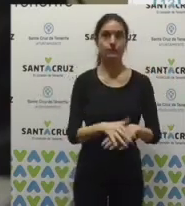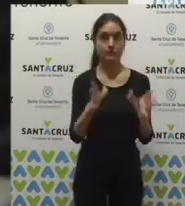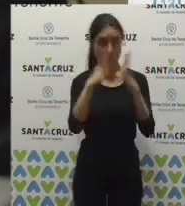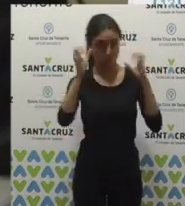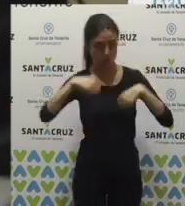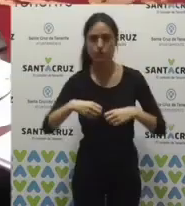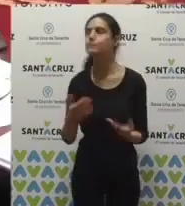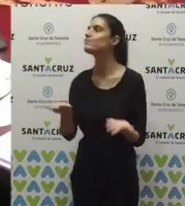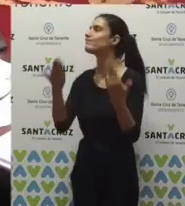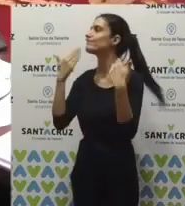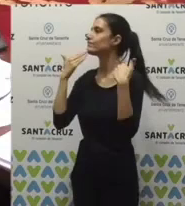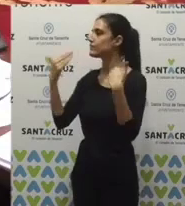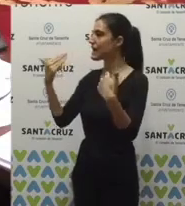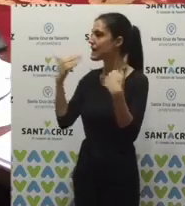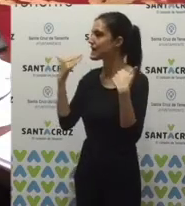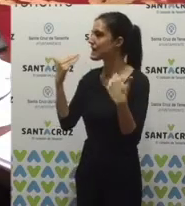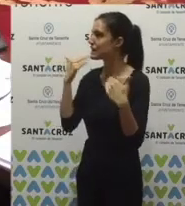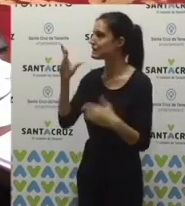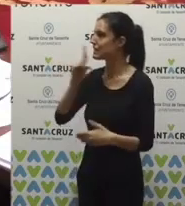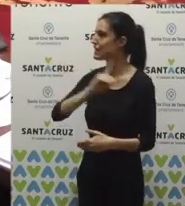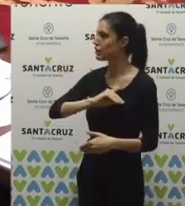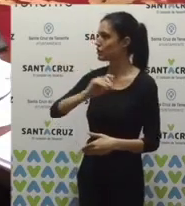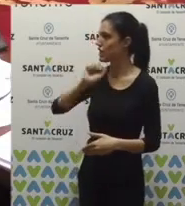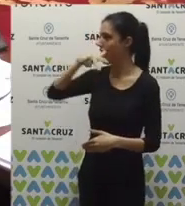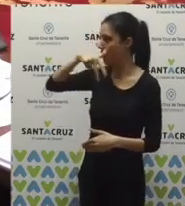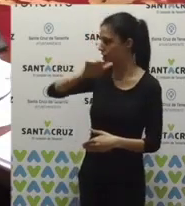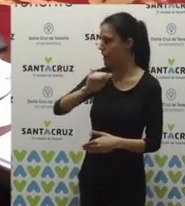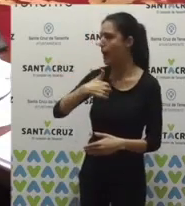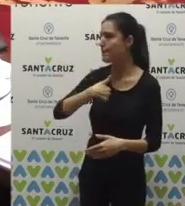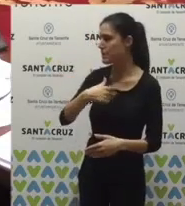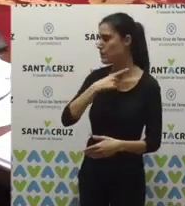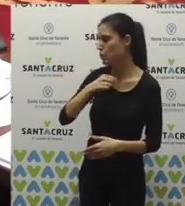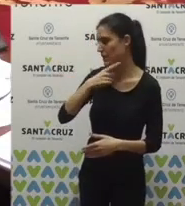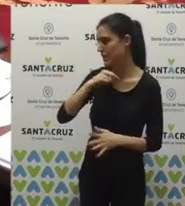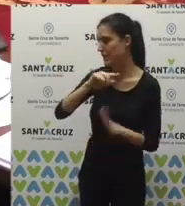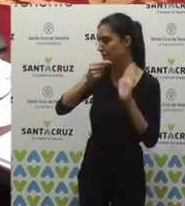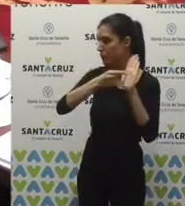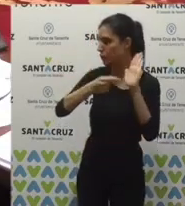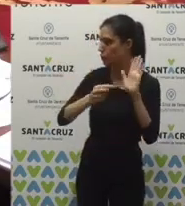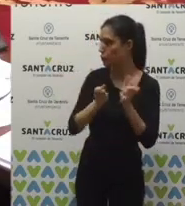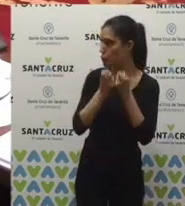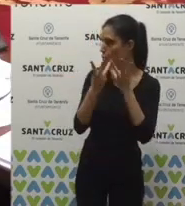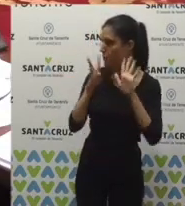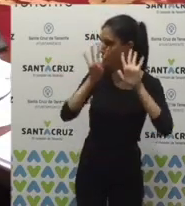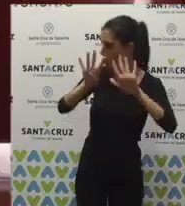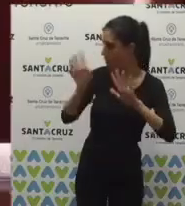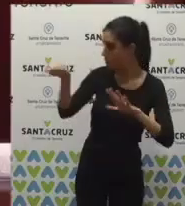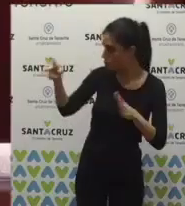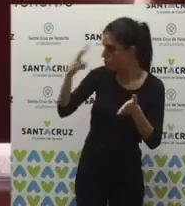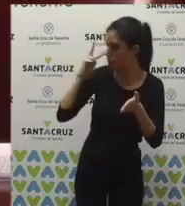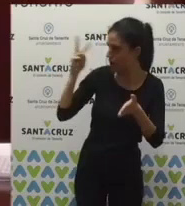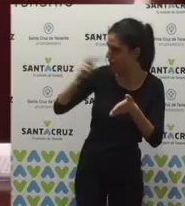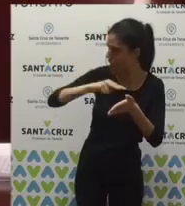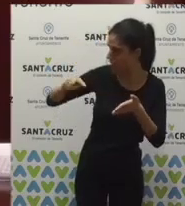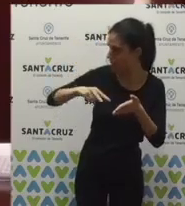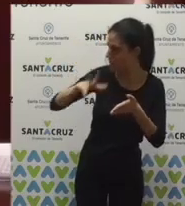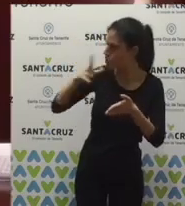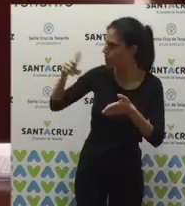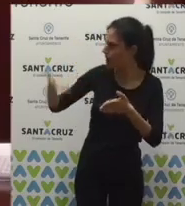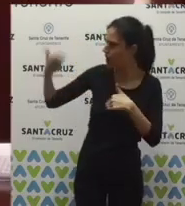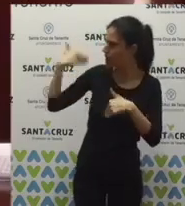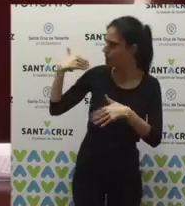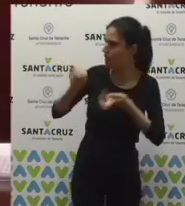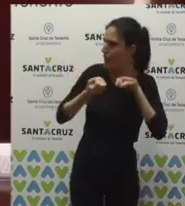muchas gracias doña anna a mí me gustaría que usted leyera el punto número nueve o si lo tiene que es el que usted no pudo expresar